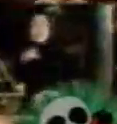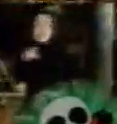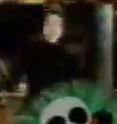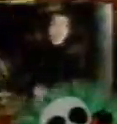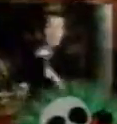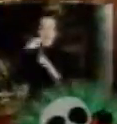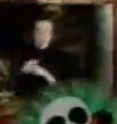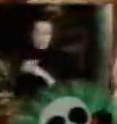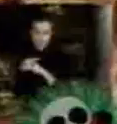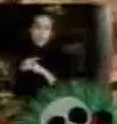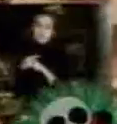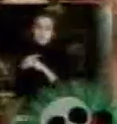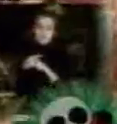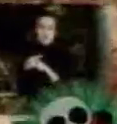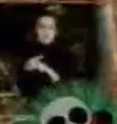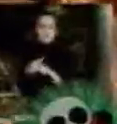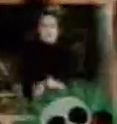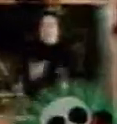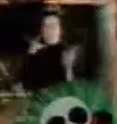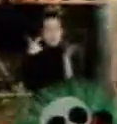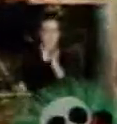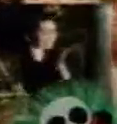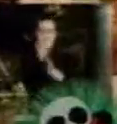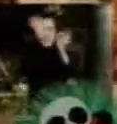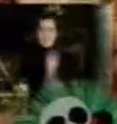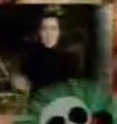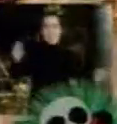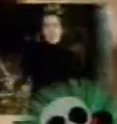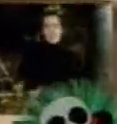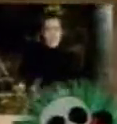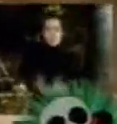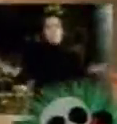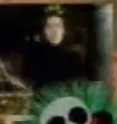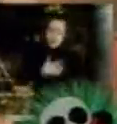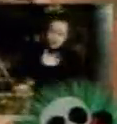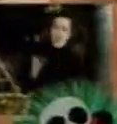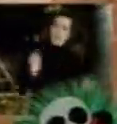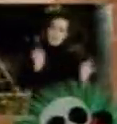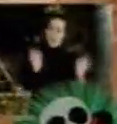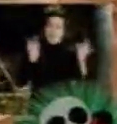Explicación, coño, me envenena.